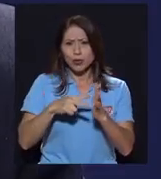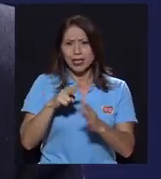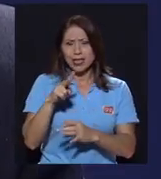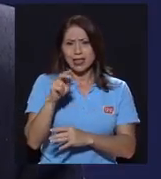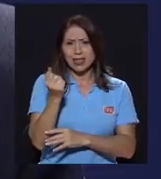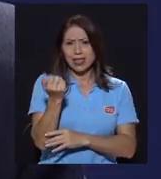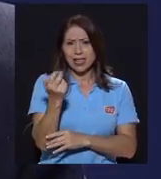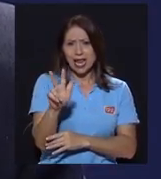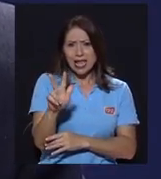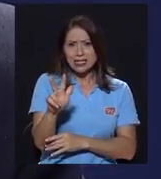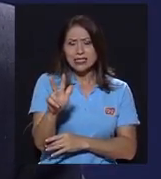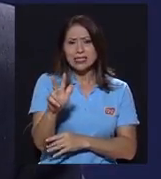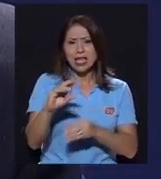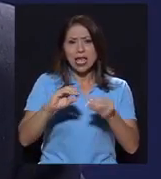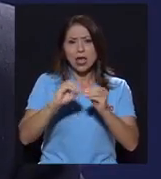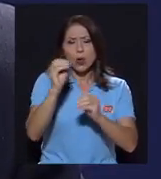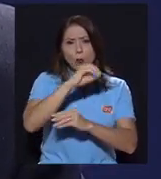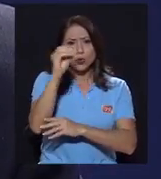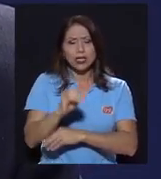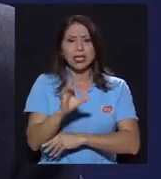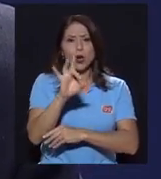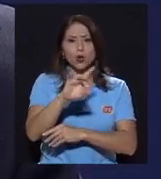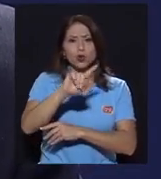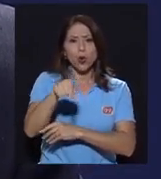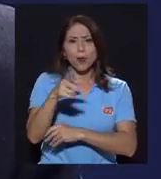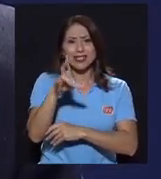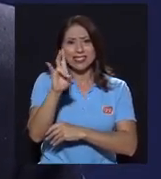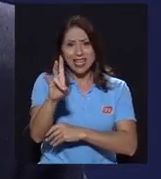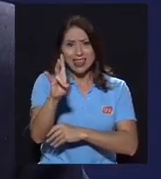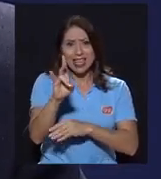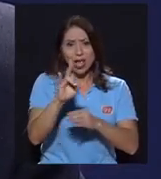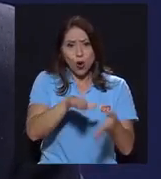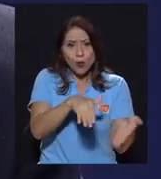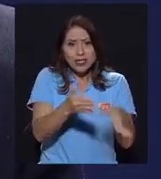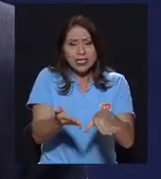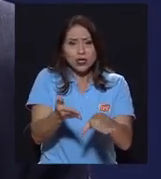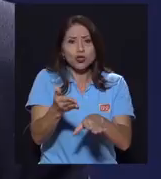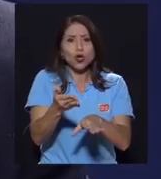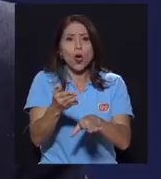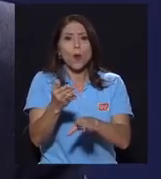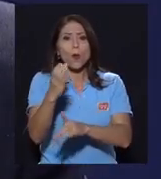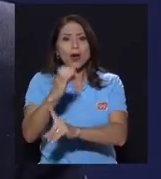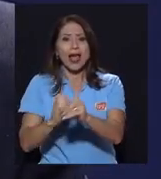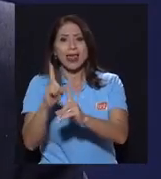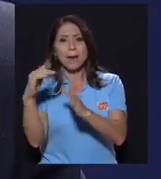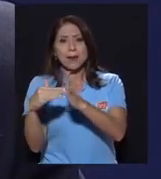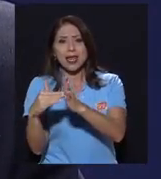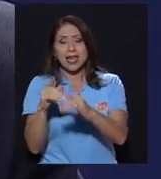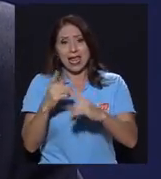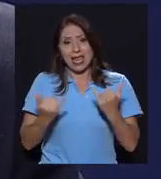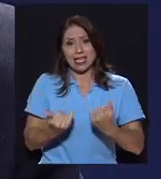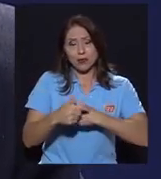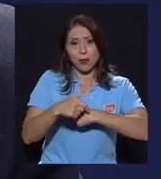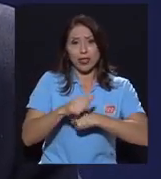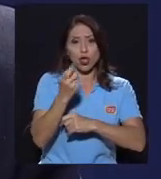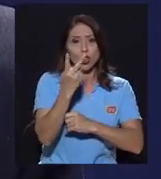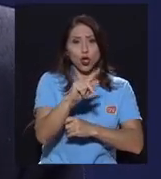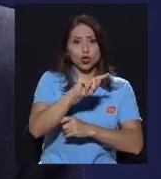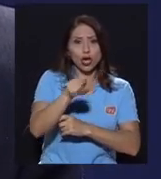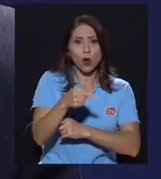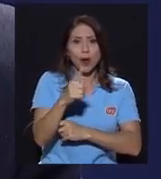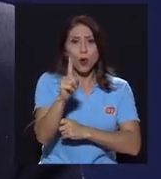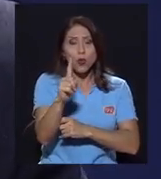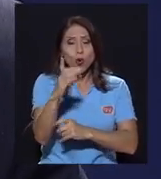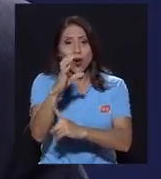2013 una tasa de 87 unas iglesias por cada 100.000 habitantes a tener en este momento 12 como un homicidios por cada